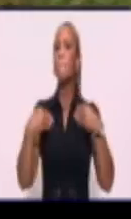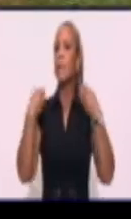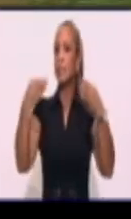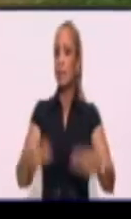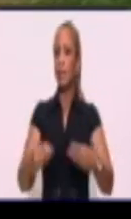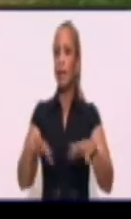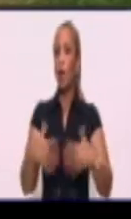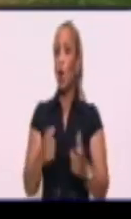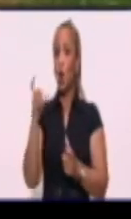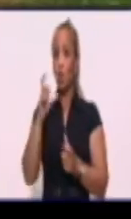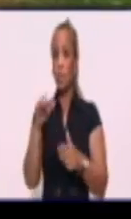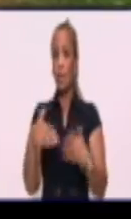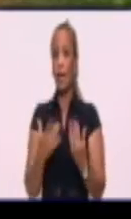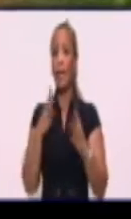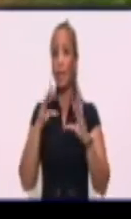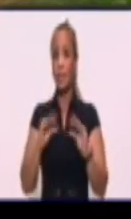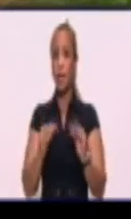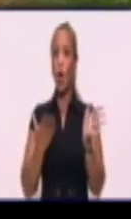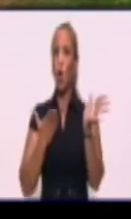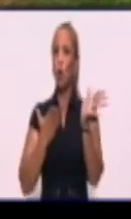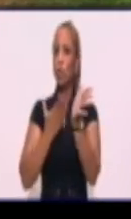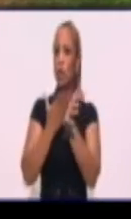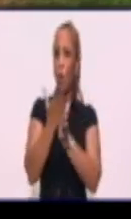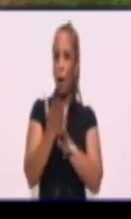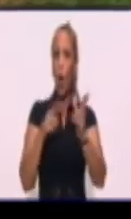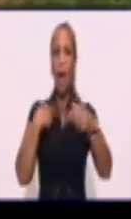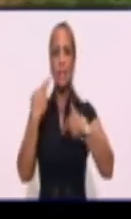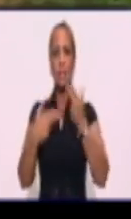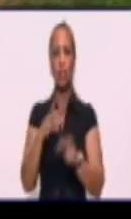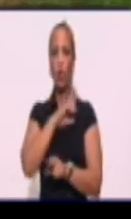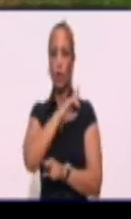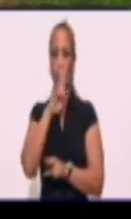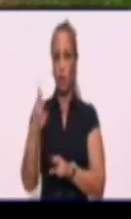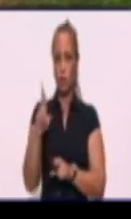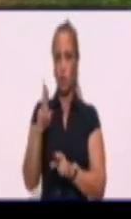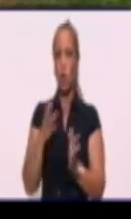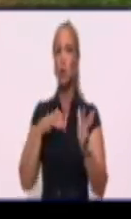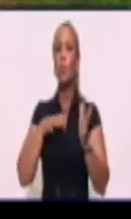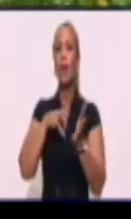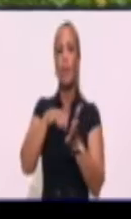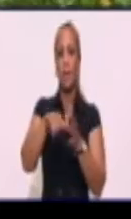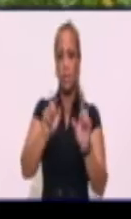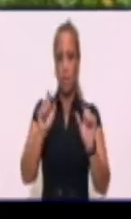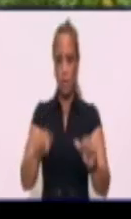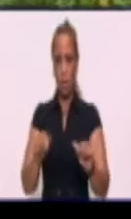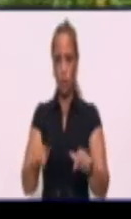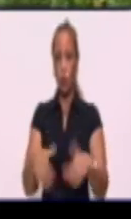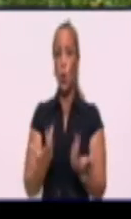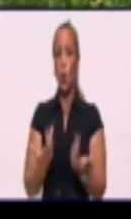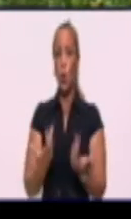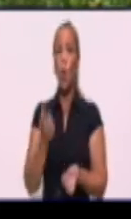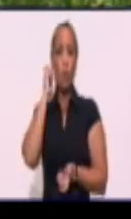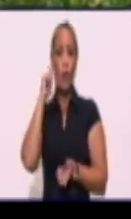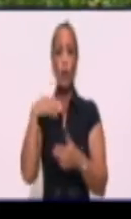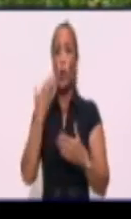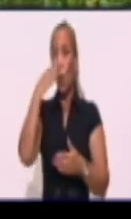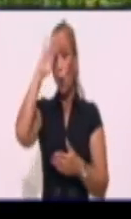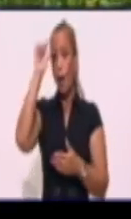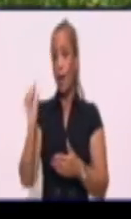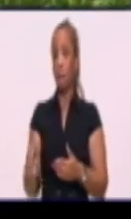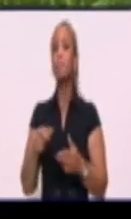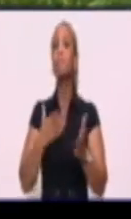consigna que dice que continuamos haciendo revolución sobre la marcha. En estos momentos, la mujer cubana continúa